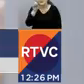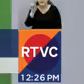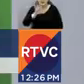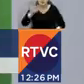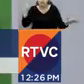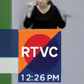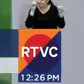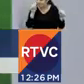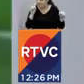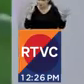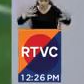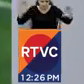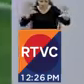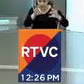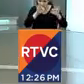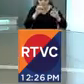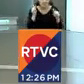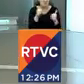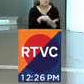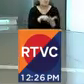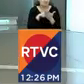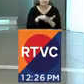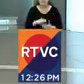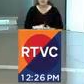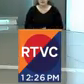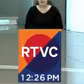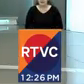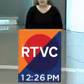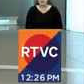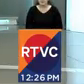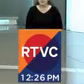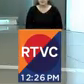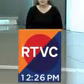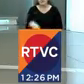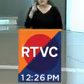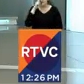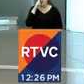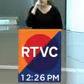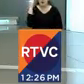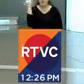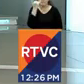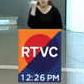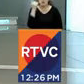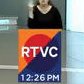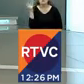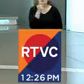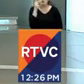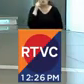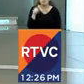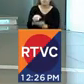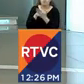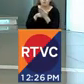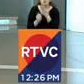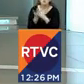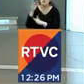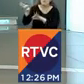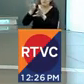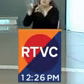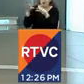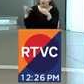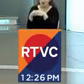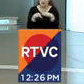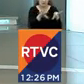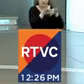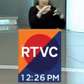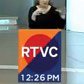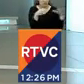su puesto a pulso. Nacional y Millonarios presentaron sus nuevos refuerzos para la temporada 2022. Los